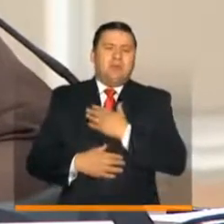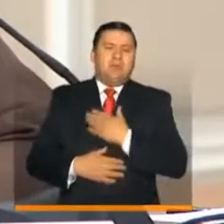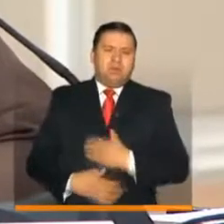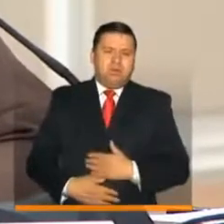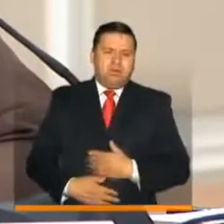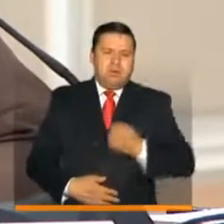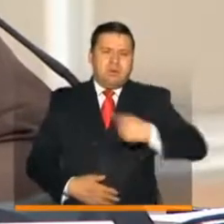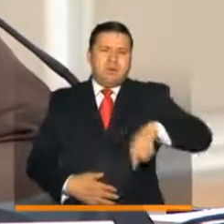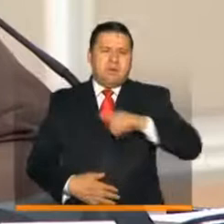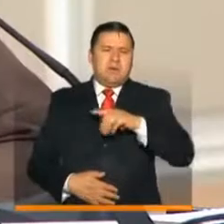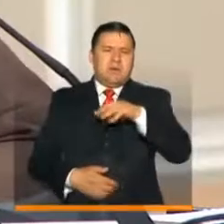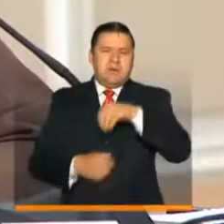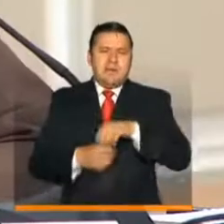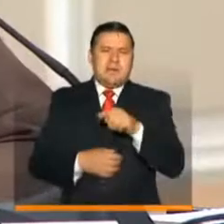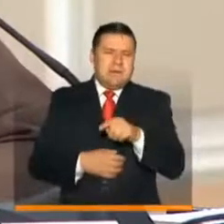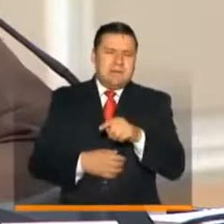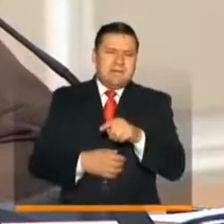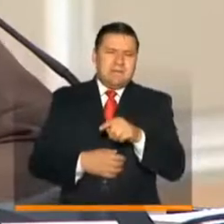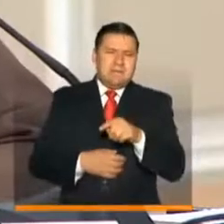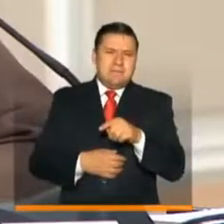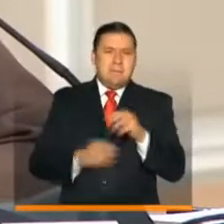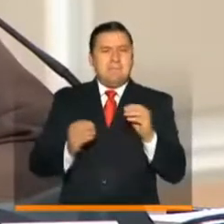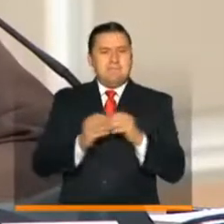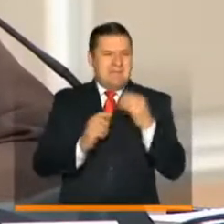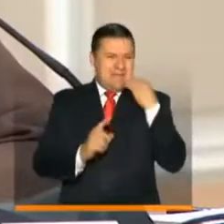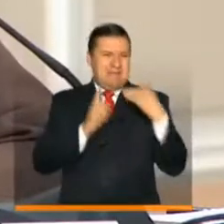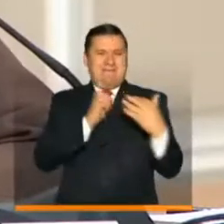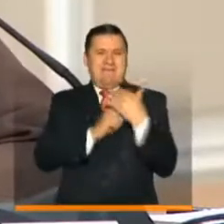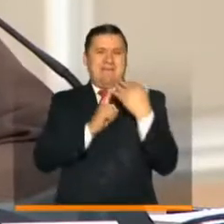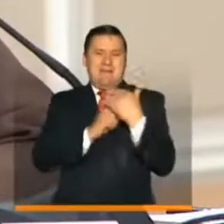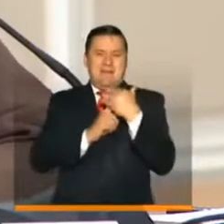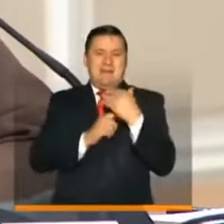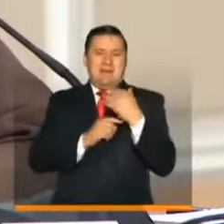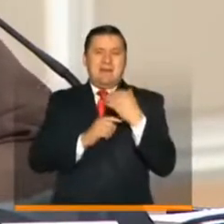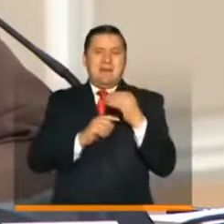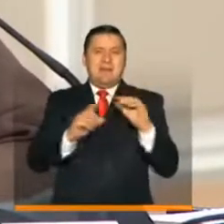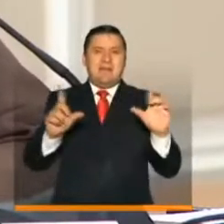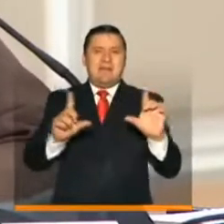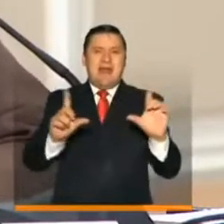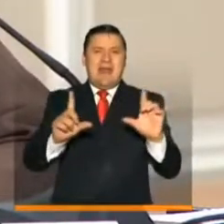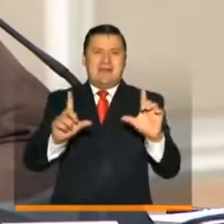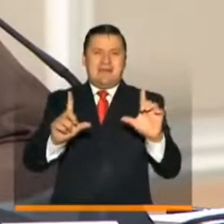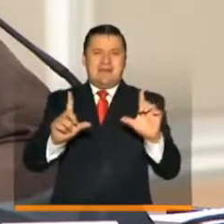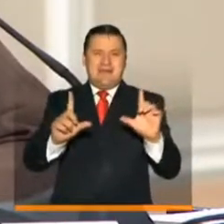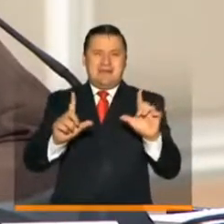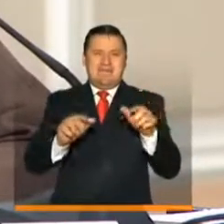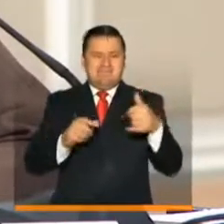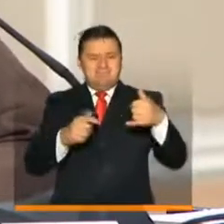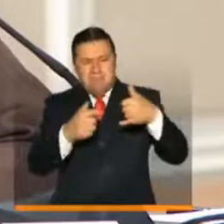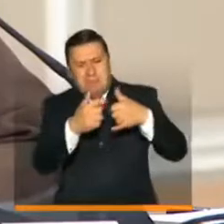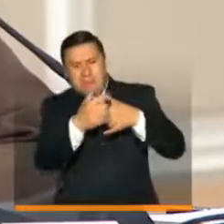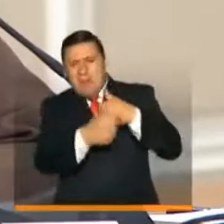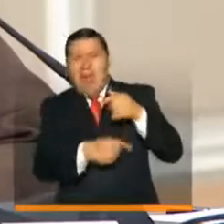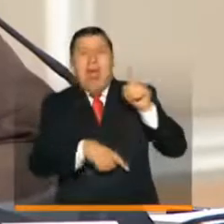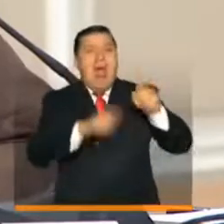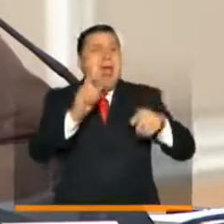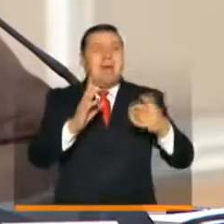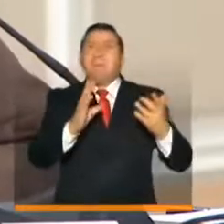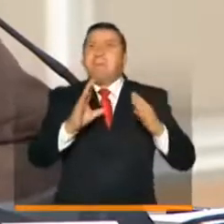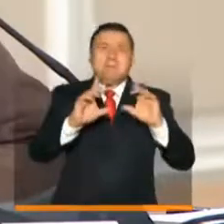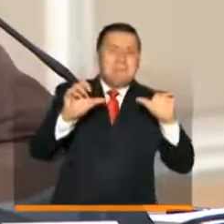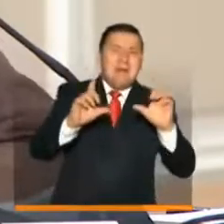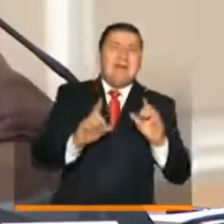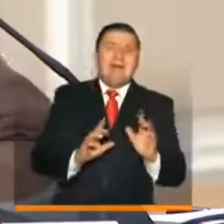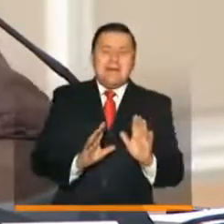vamos a dar al sector más afectado, que es el sector de la televisión abierta. A este sector les vamos a